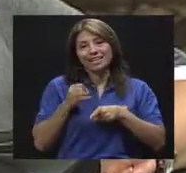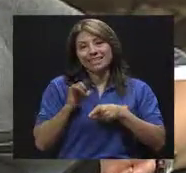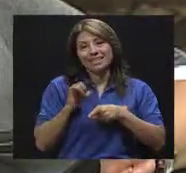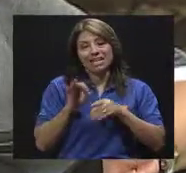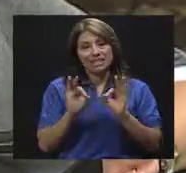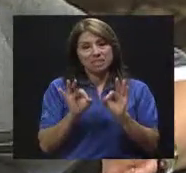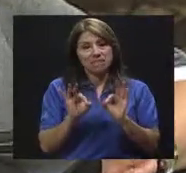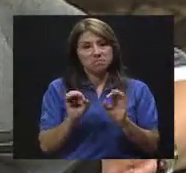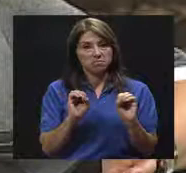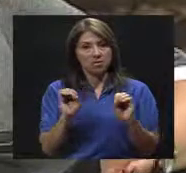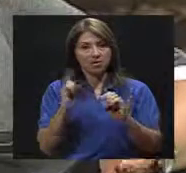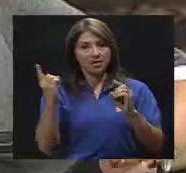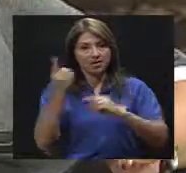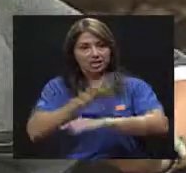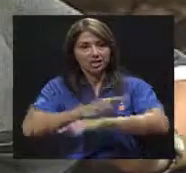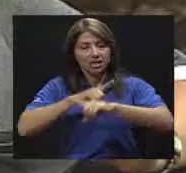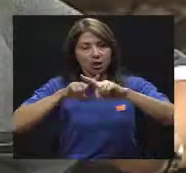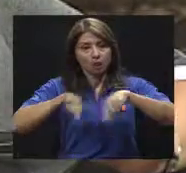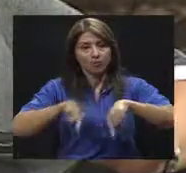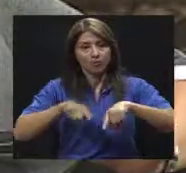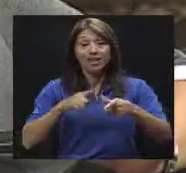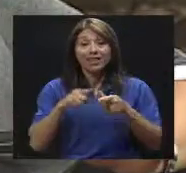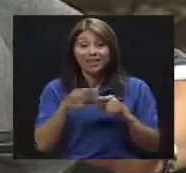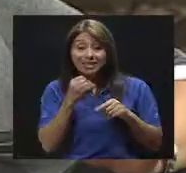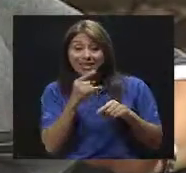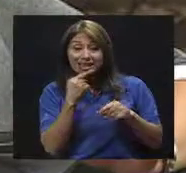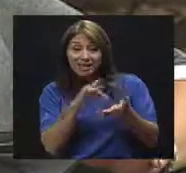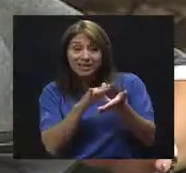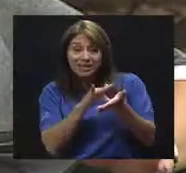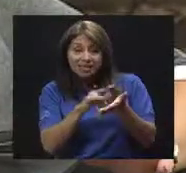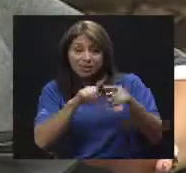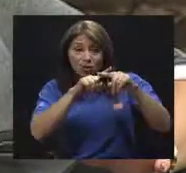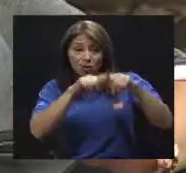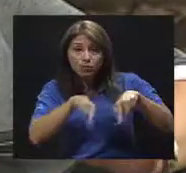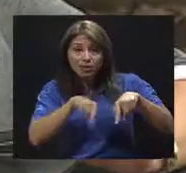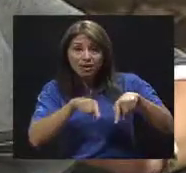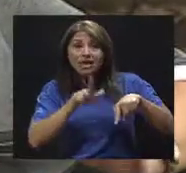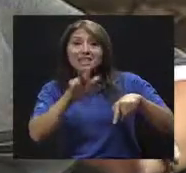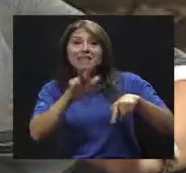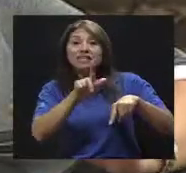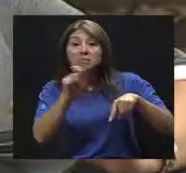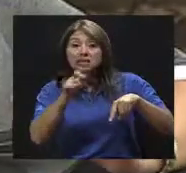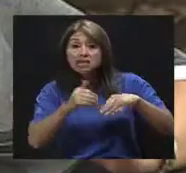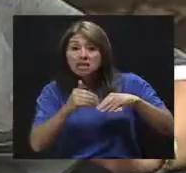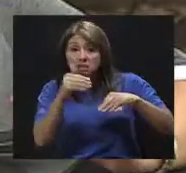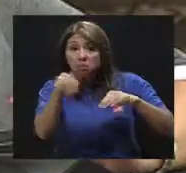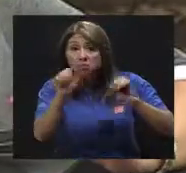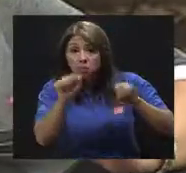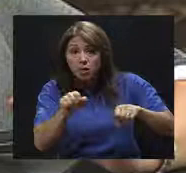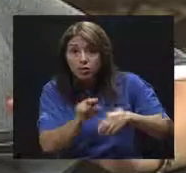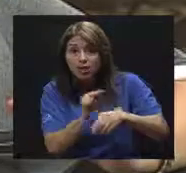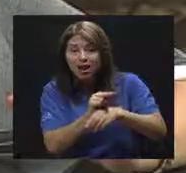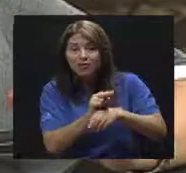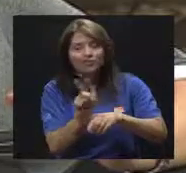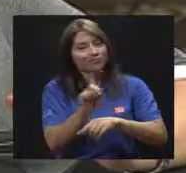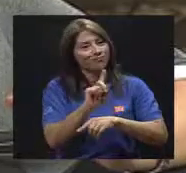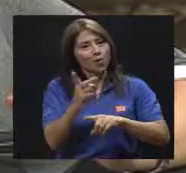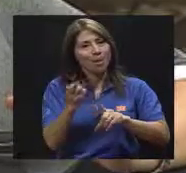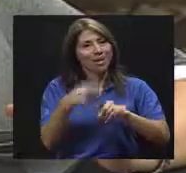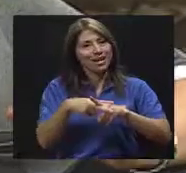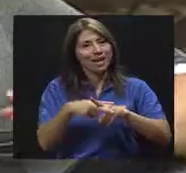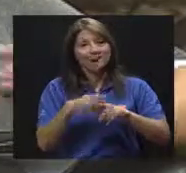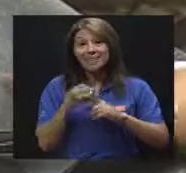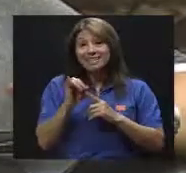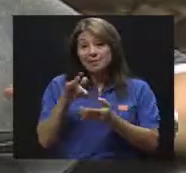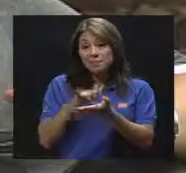estuviera vencido. Entonces, ese asunto de los 3 meses adicionales no aplica. Necesitamos que si el medicamento dice que